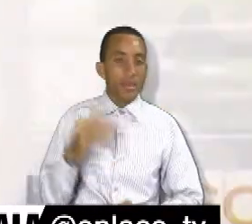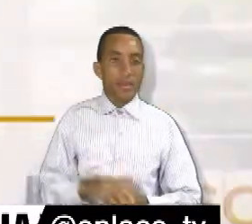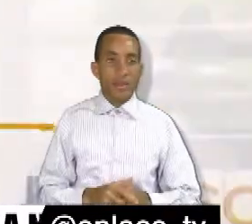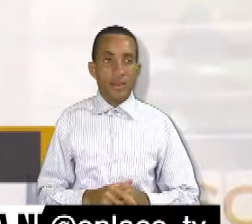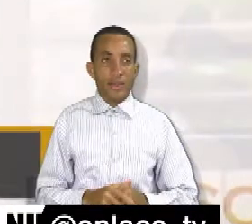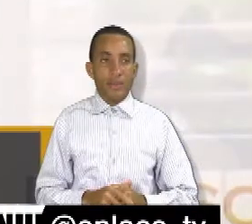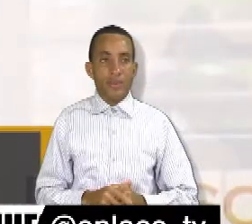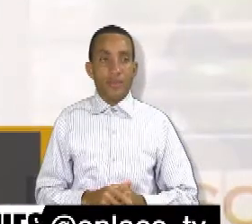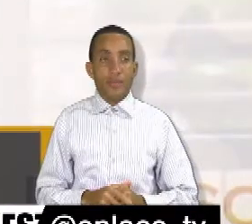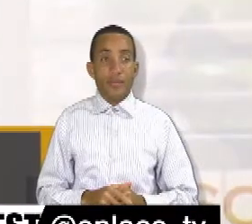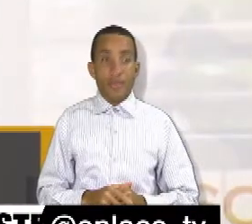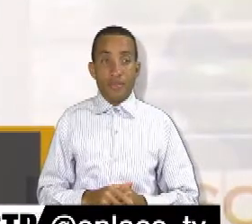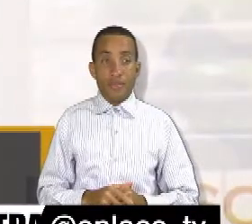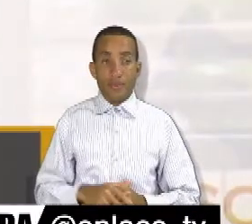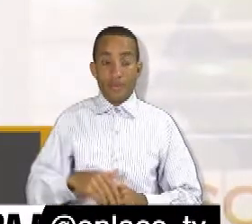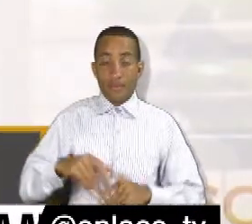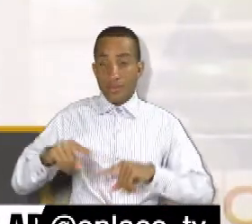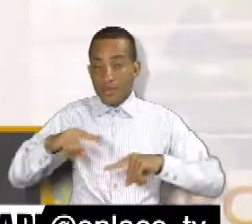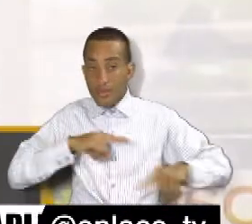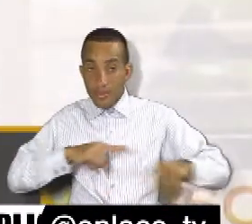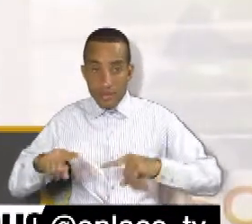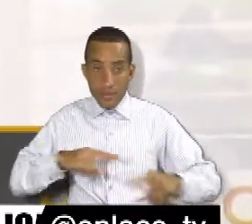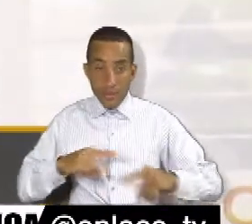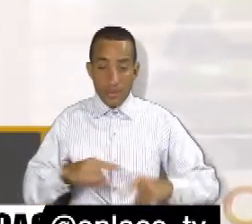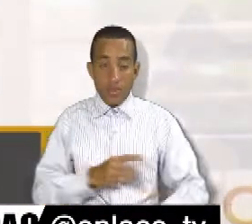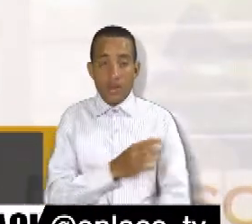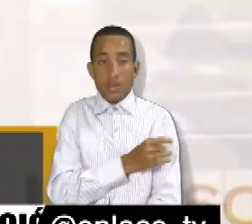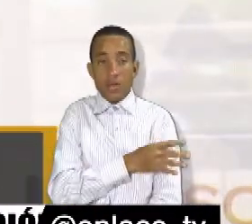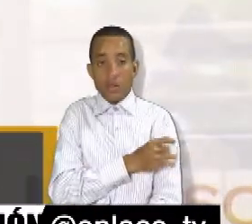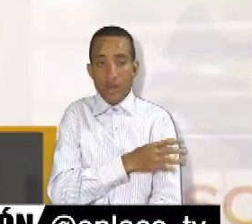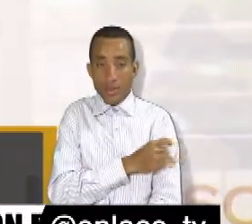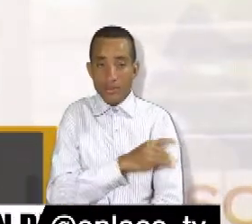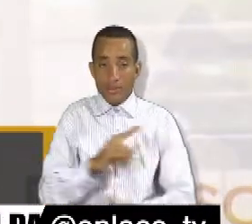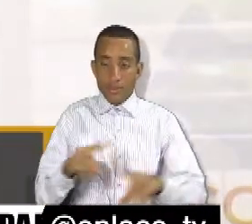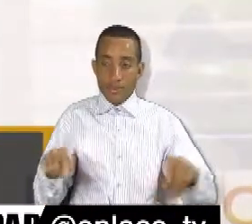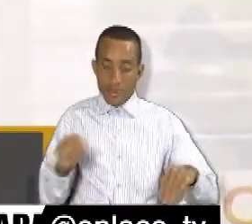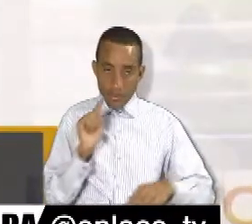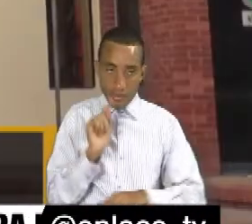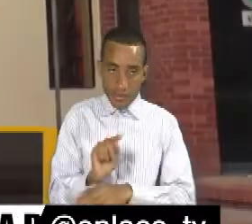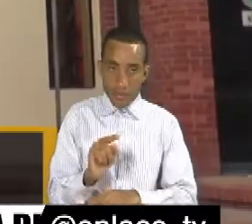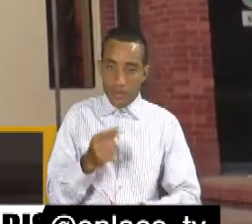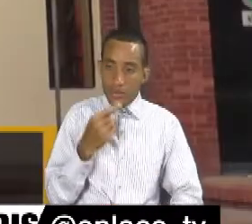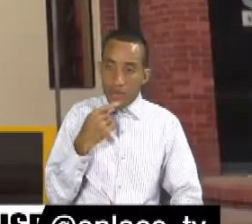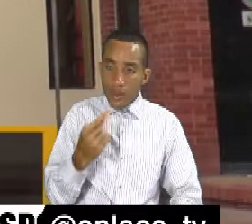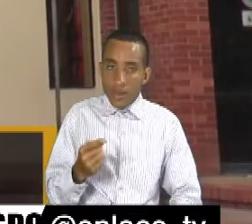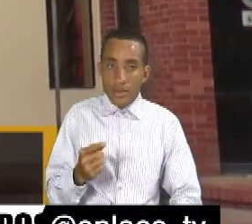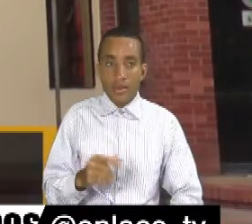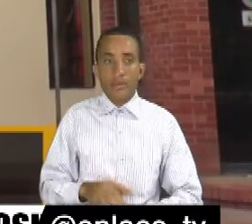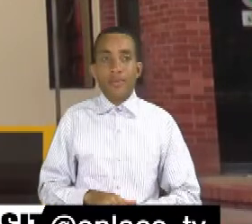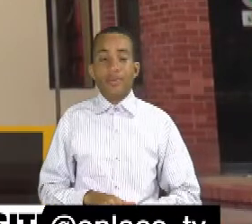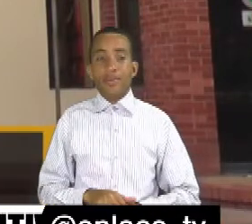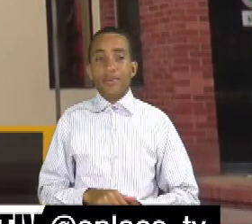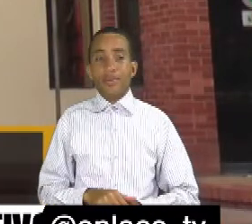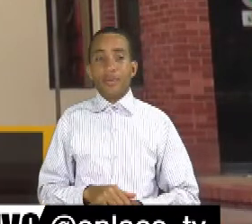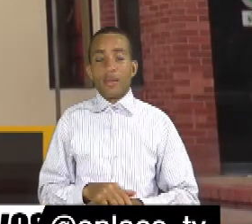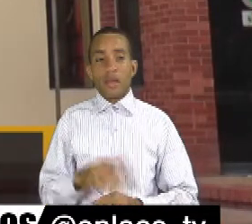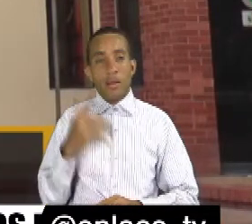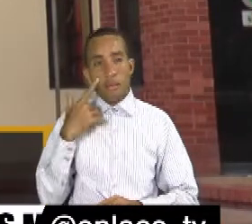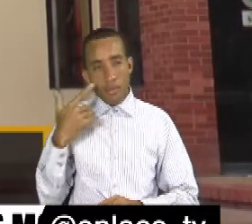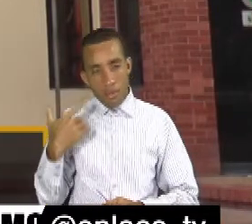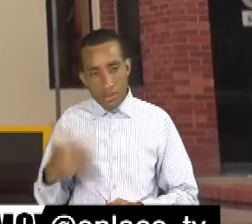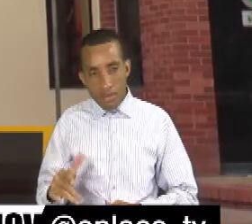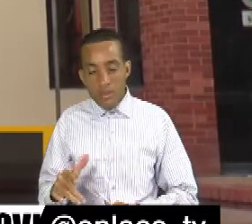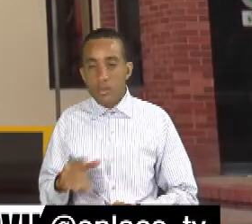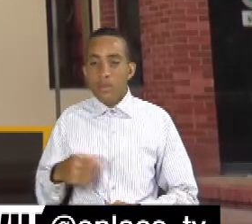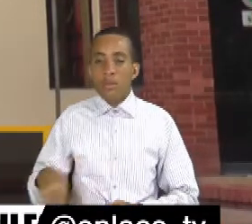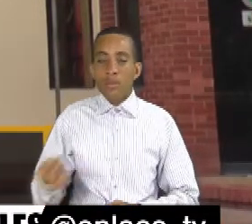La directora regional de Fiscalía, Carmenza Augusto, se pronunció ante la captura de un médico legista quien estaría al parecer involucrado en el abuso sexual